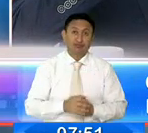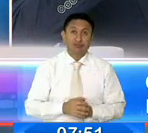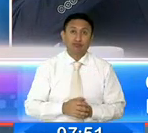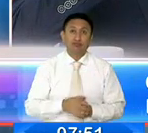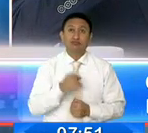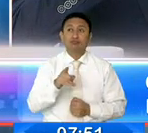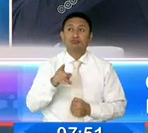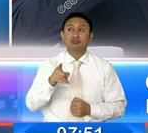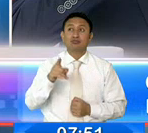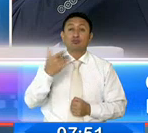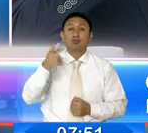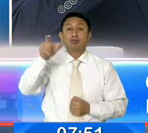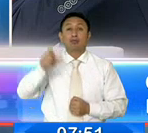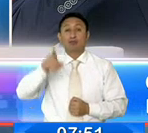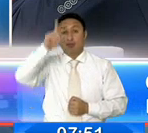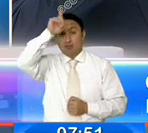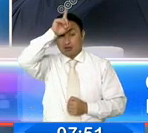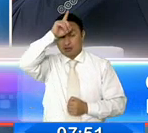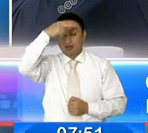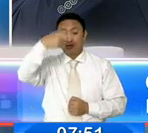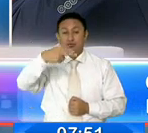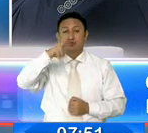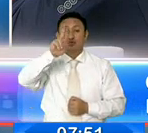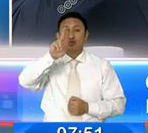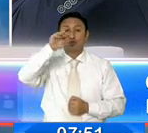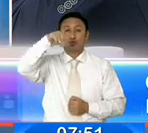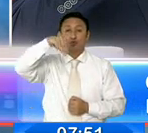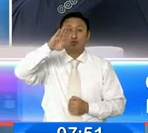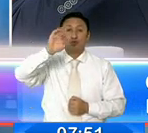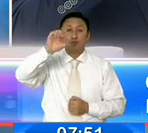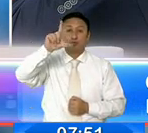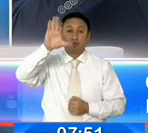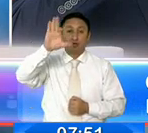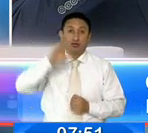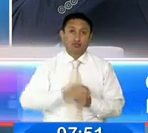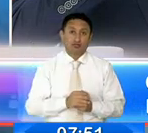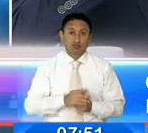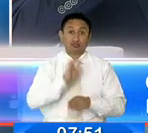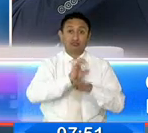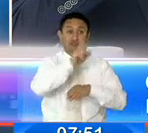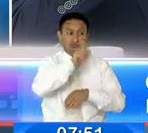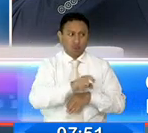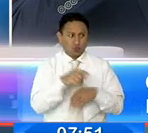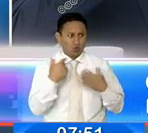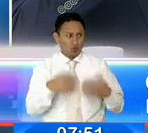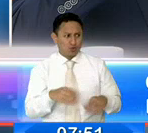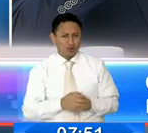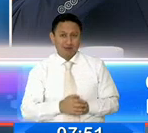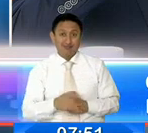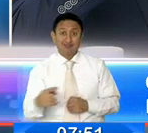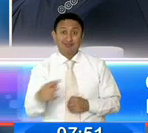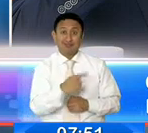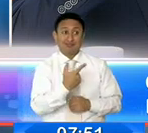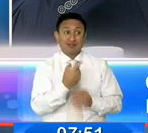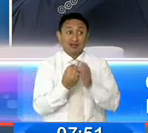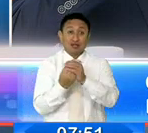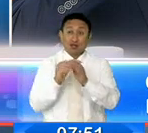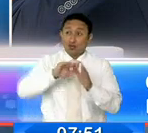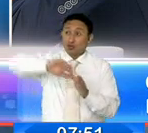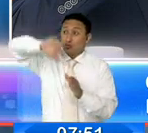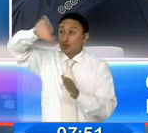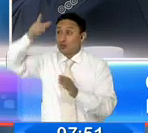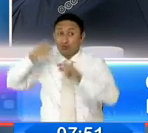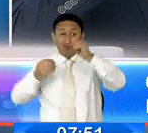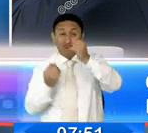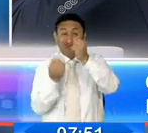científico alemán, Humboldt, que decía: me admiran los ecuatorianos, dice. Viven entre montañas y